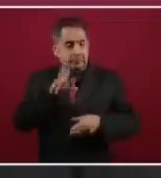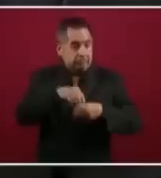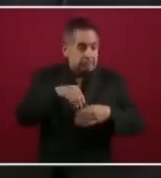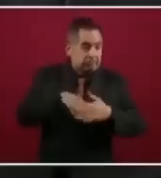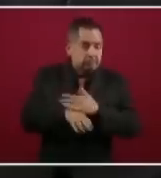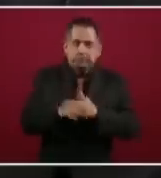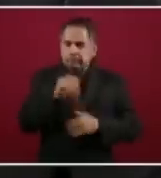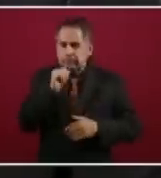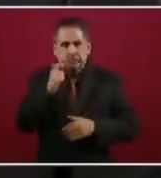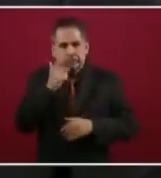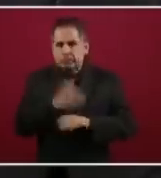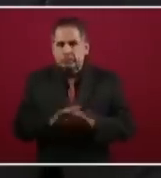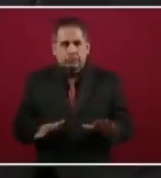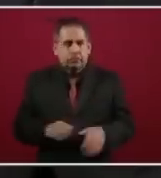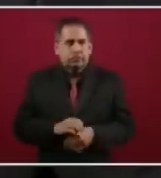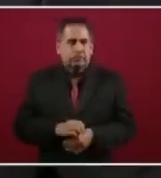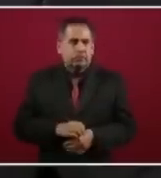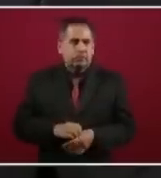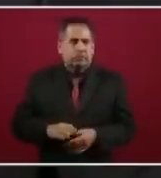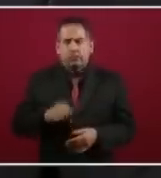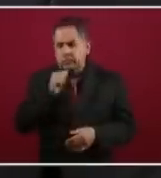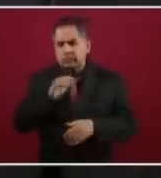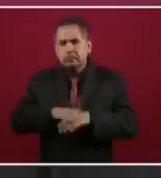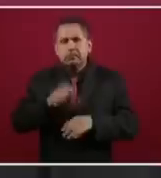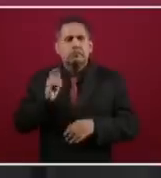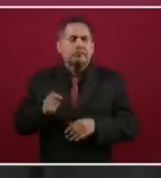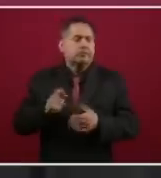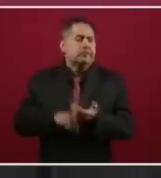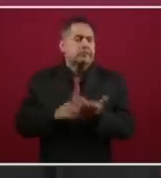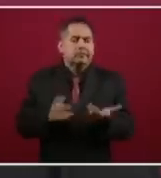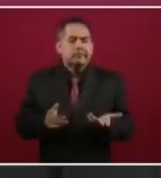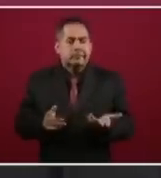involucrados. Además, sería